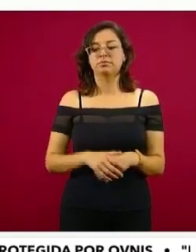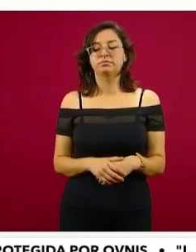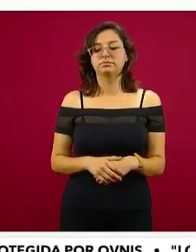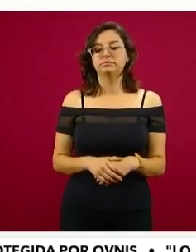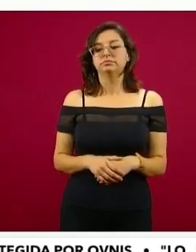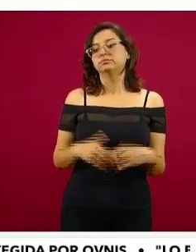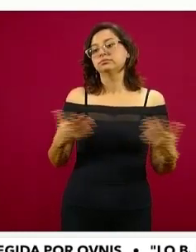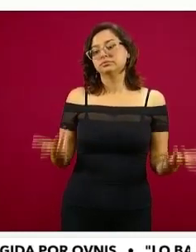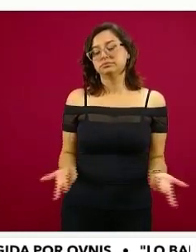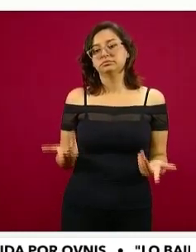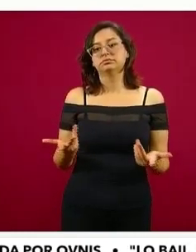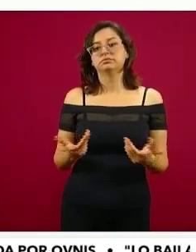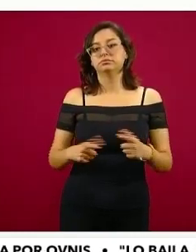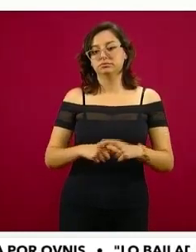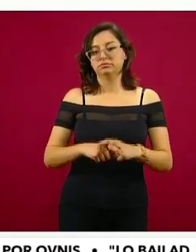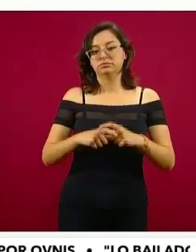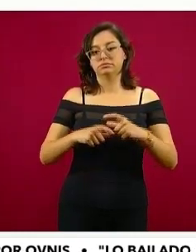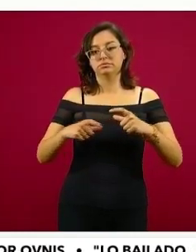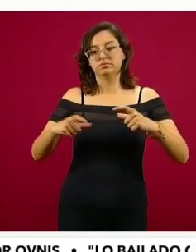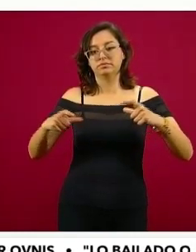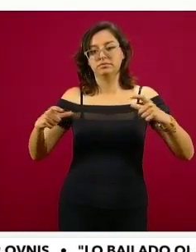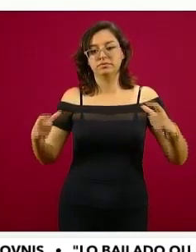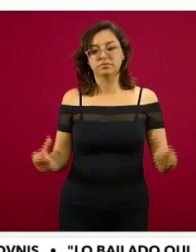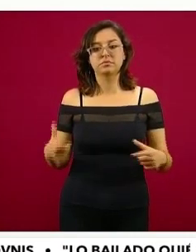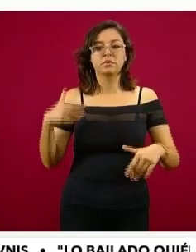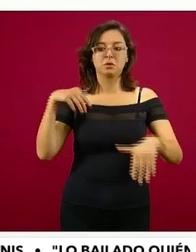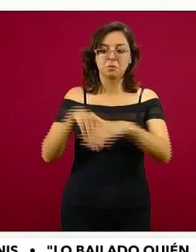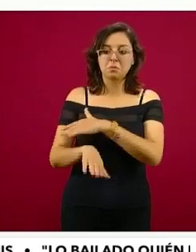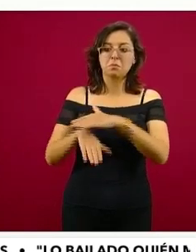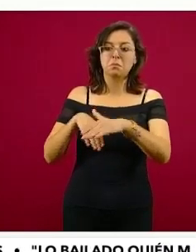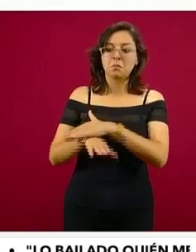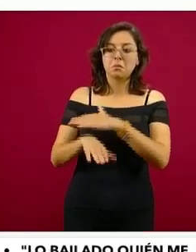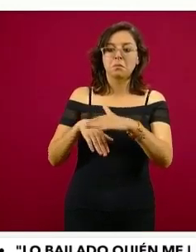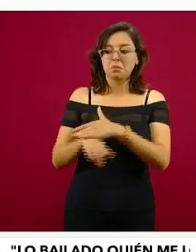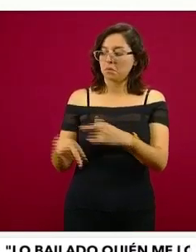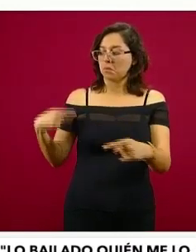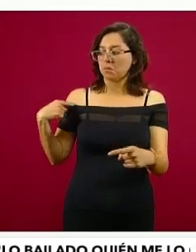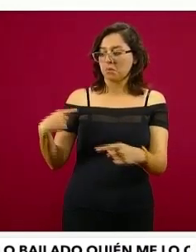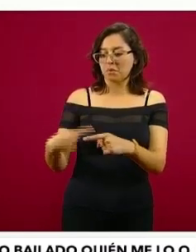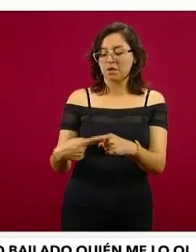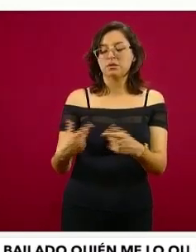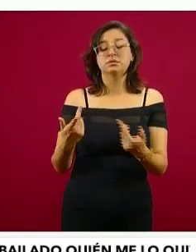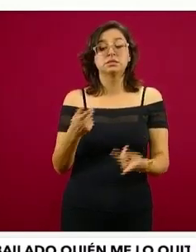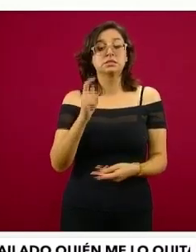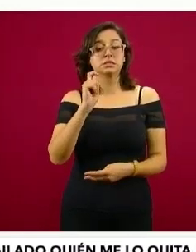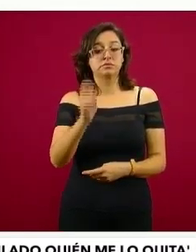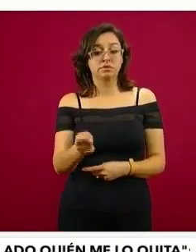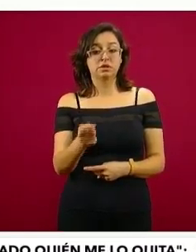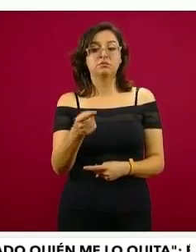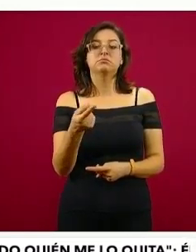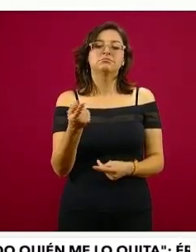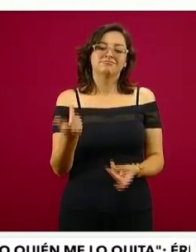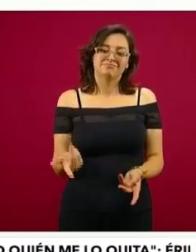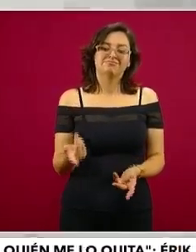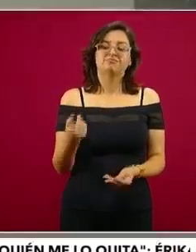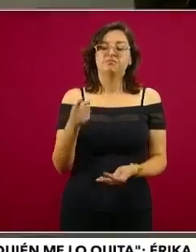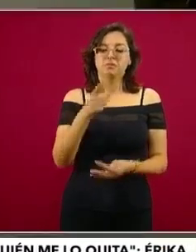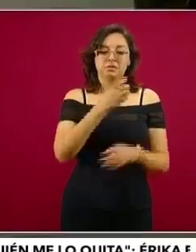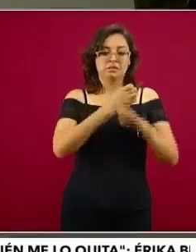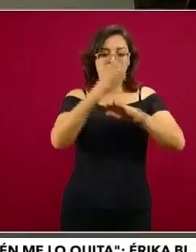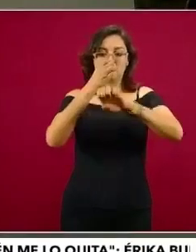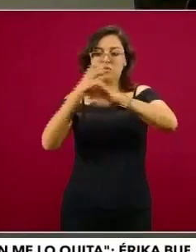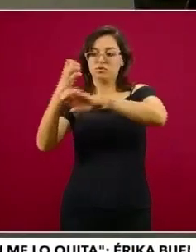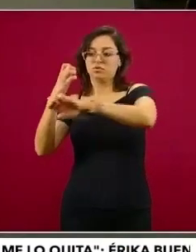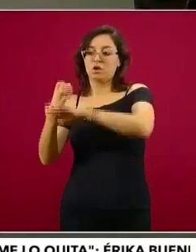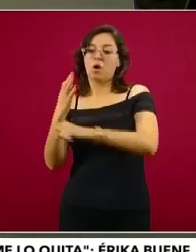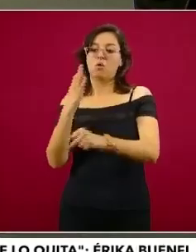han estado incrementándose en los últimos días, recordando que son precisamente estos estados los que en este momento